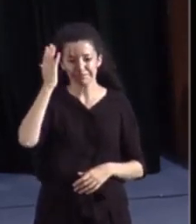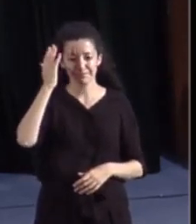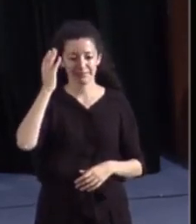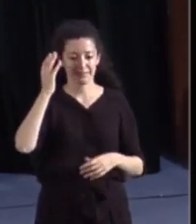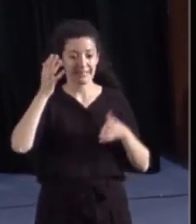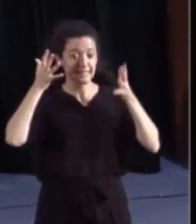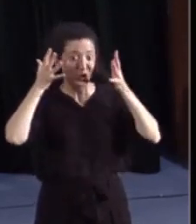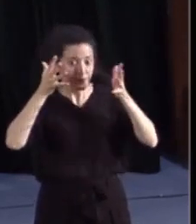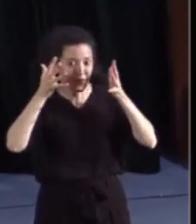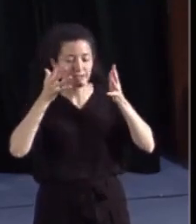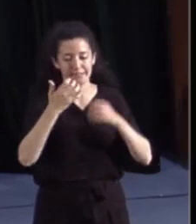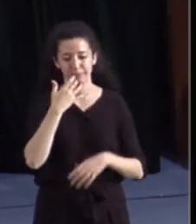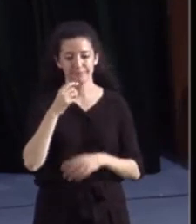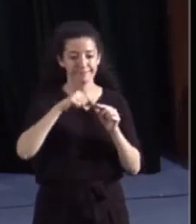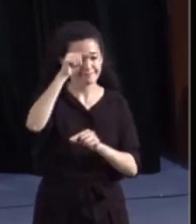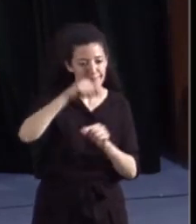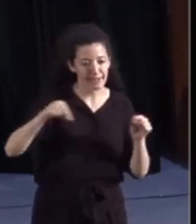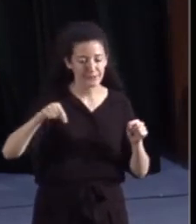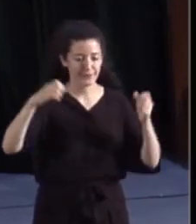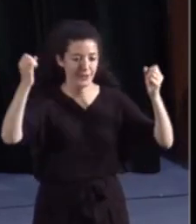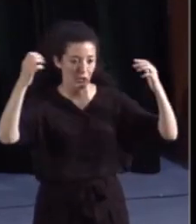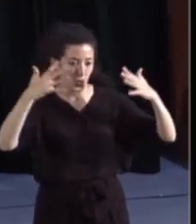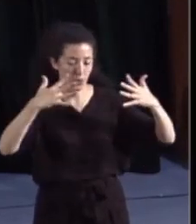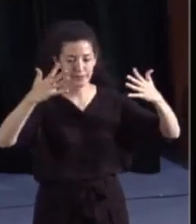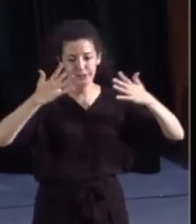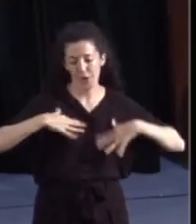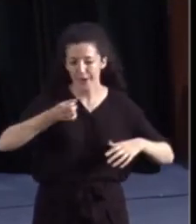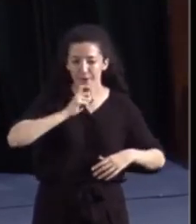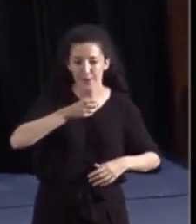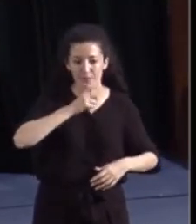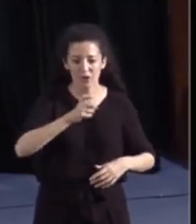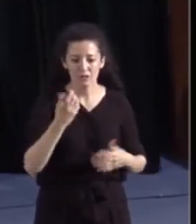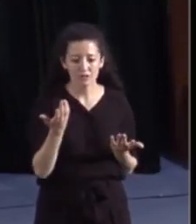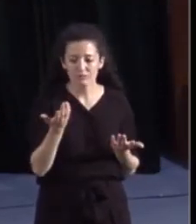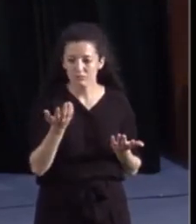muchas veces la fuente de estas recomendaciones son encuestas con usuarios,